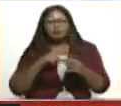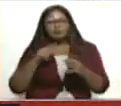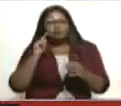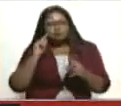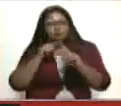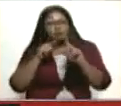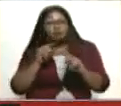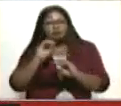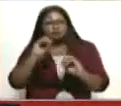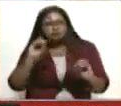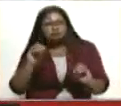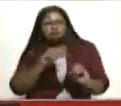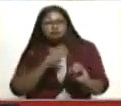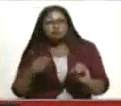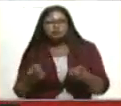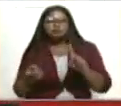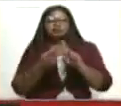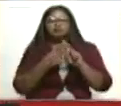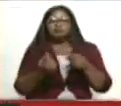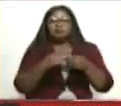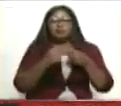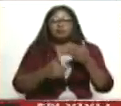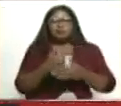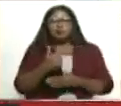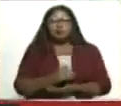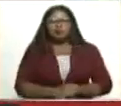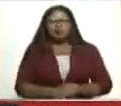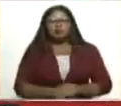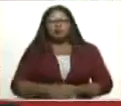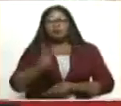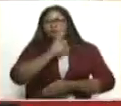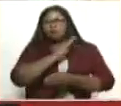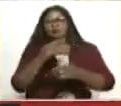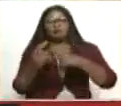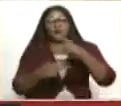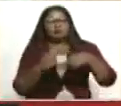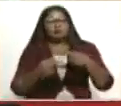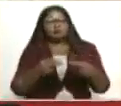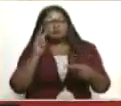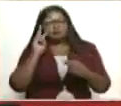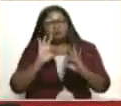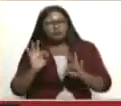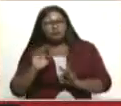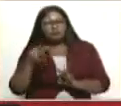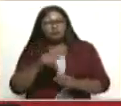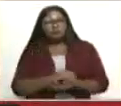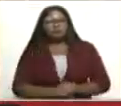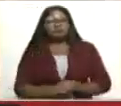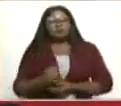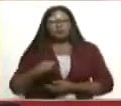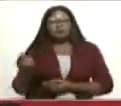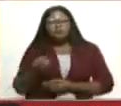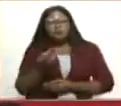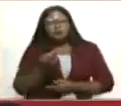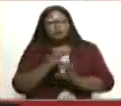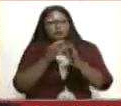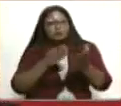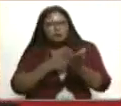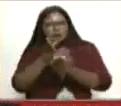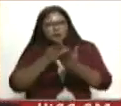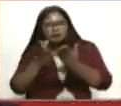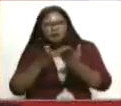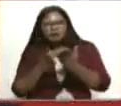llamado a sumarnos en un gran acuerdo nacional por los cambios. Y lo que aquí se busca es trazar esa agenda